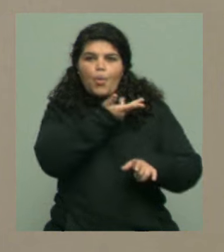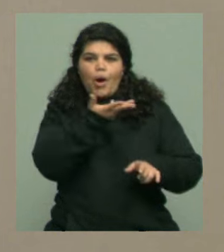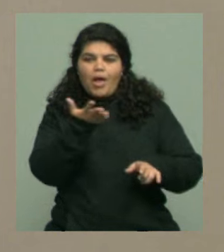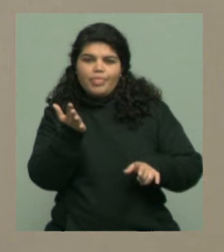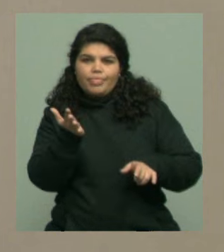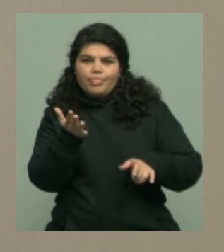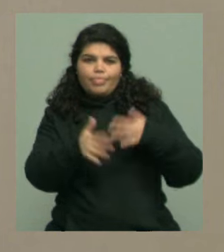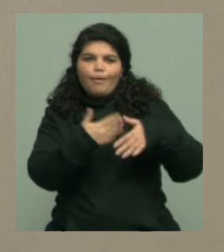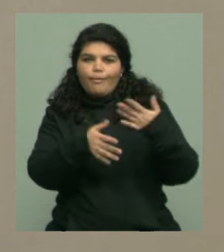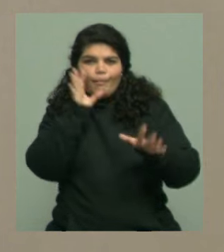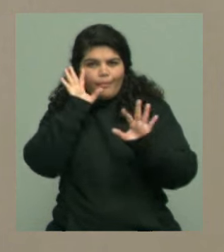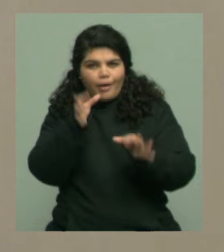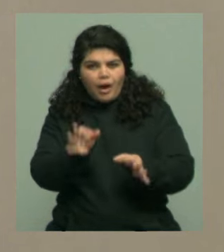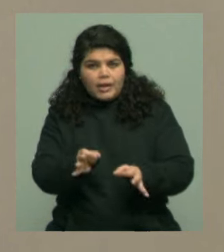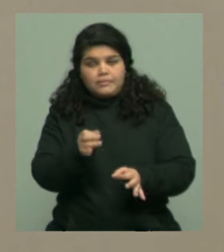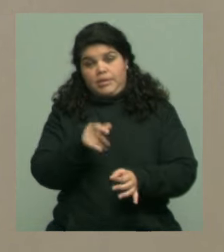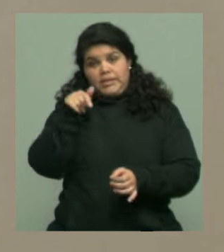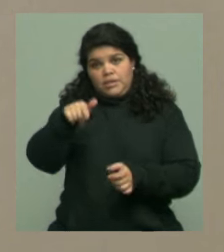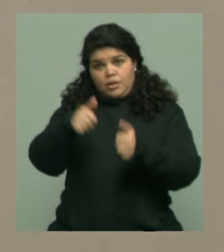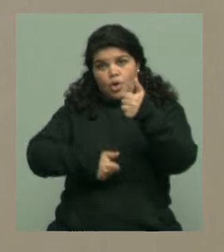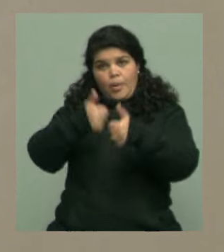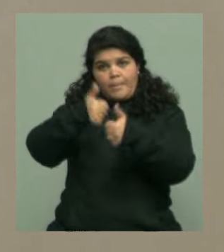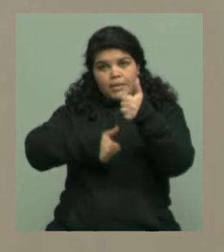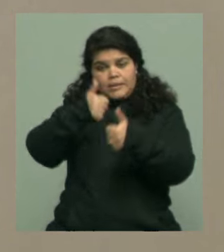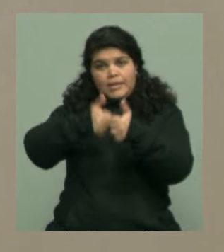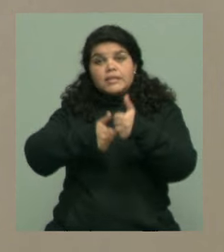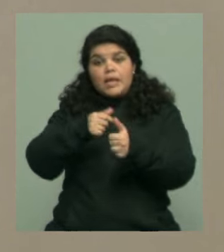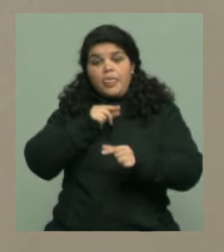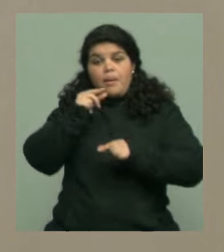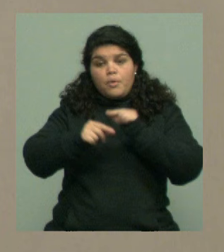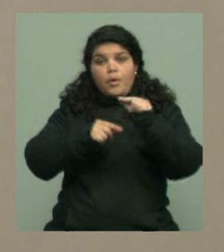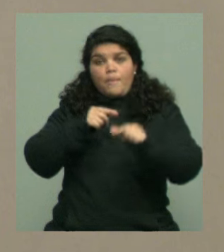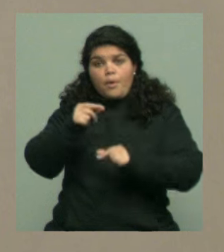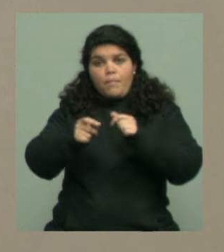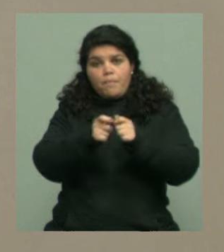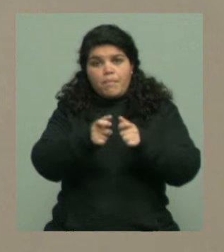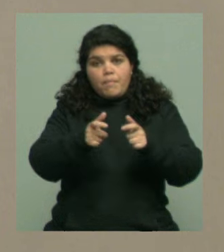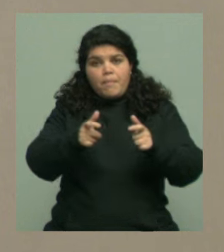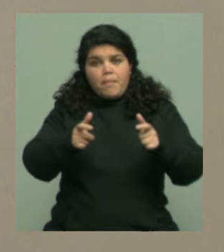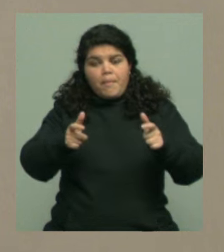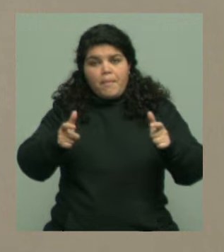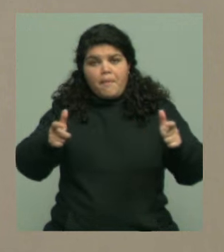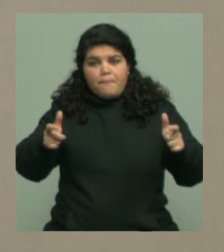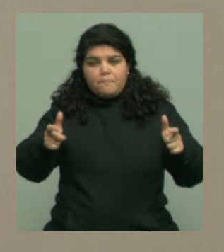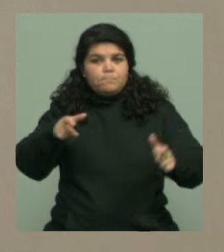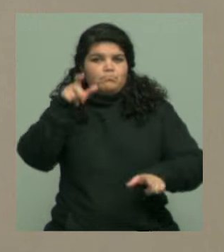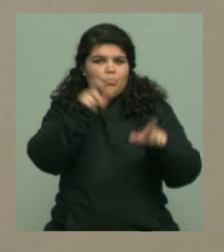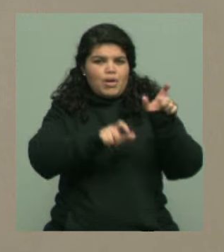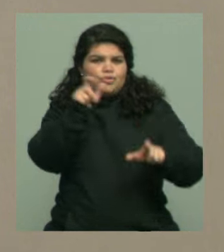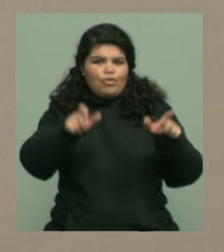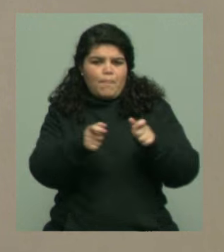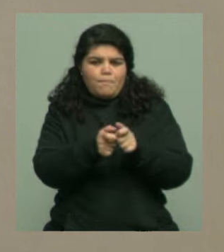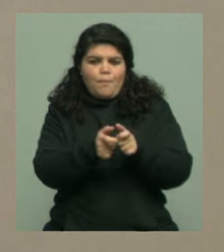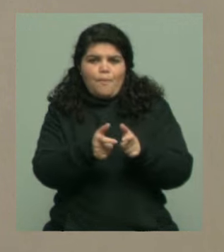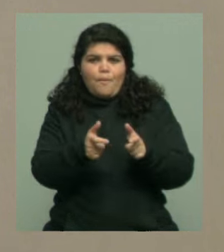hablando de este torneo que se va a realizar. Me imagino que es algo que está creciendo en cuanto a público que lo practica, digo, creciendo.